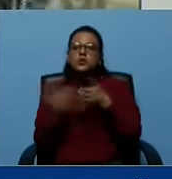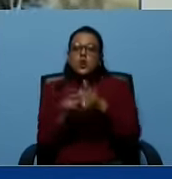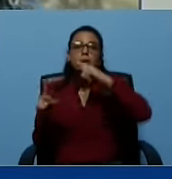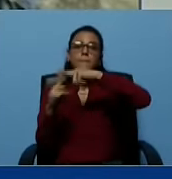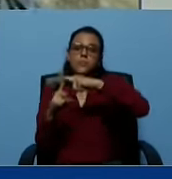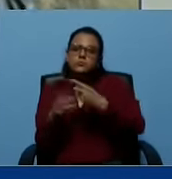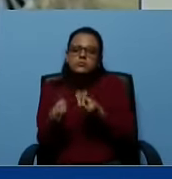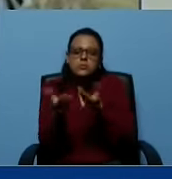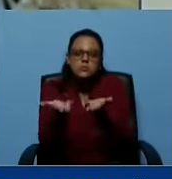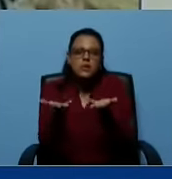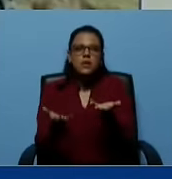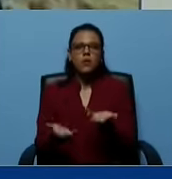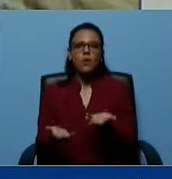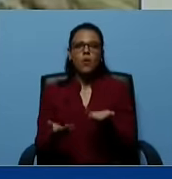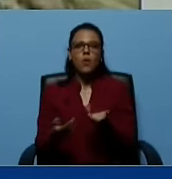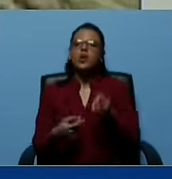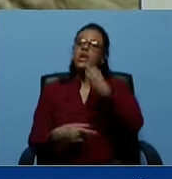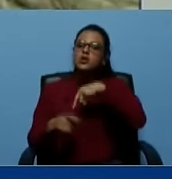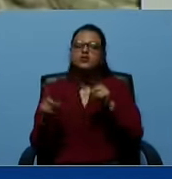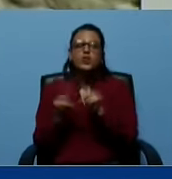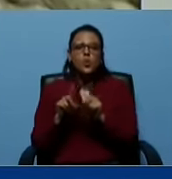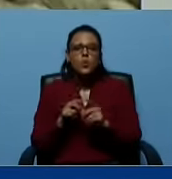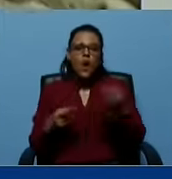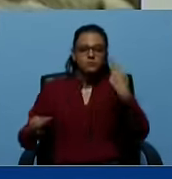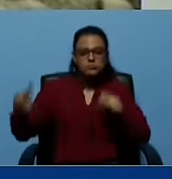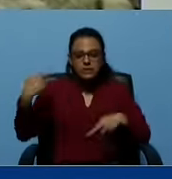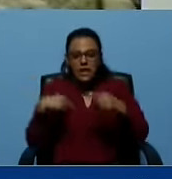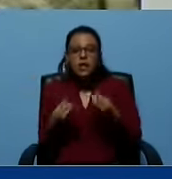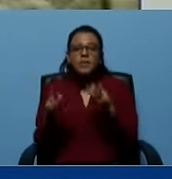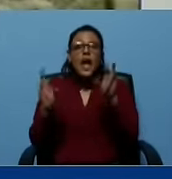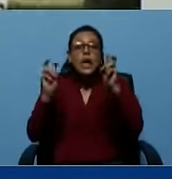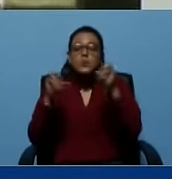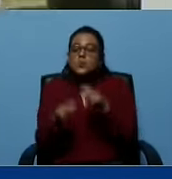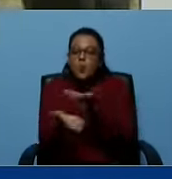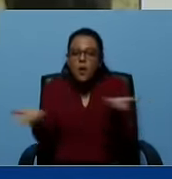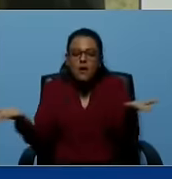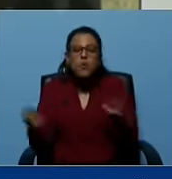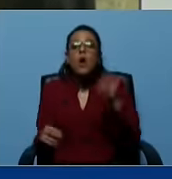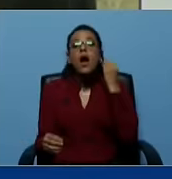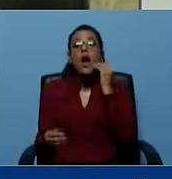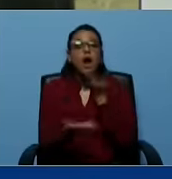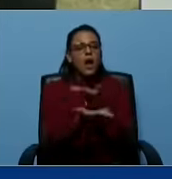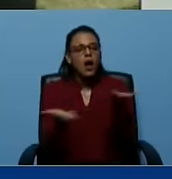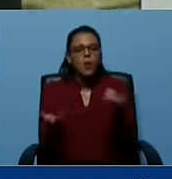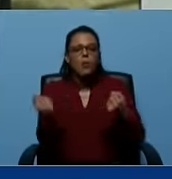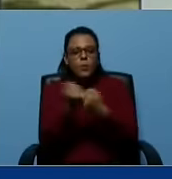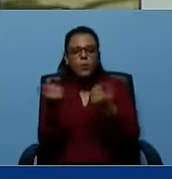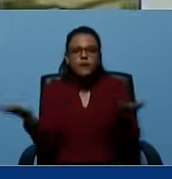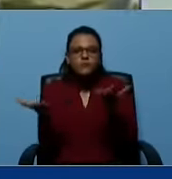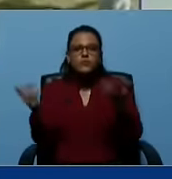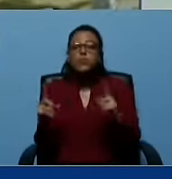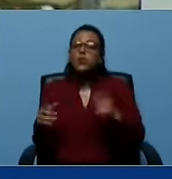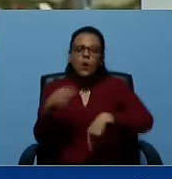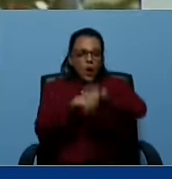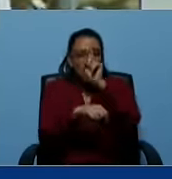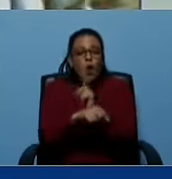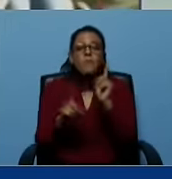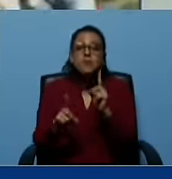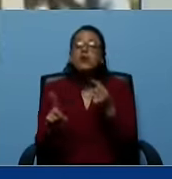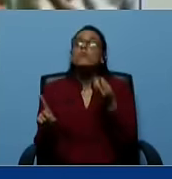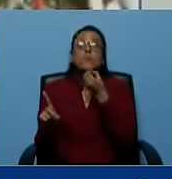positivas, creativas, innovadoras a la juventud. Es lo primero. Es una cosa hermosa.